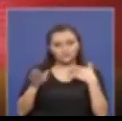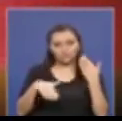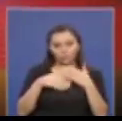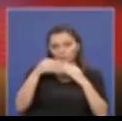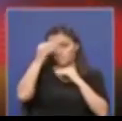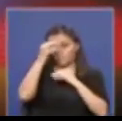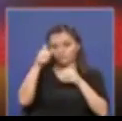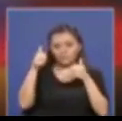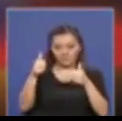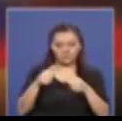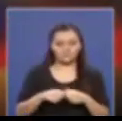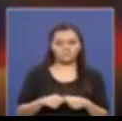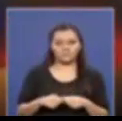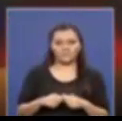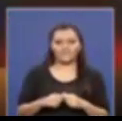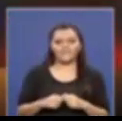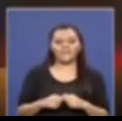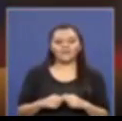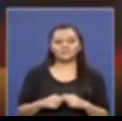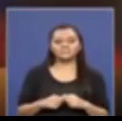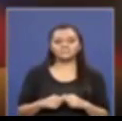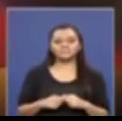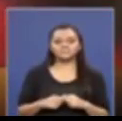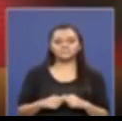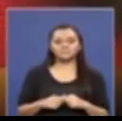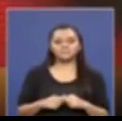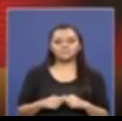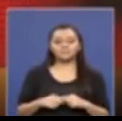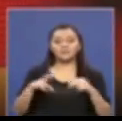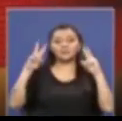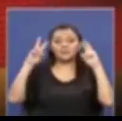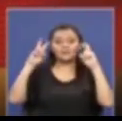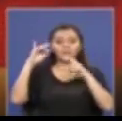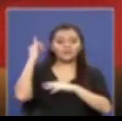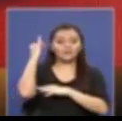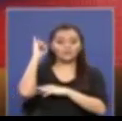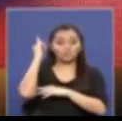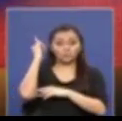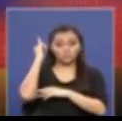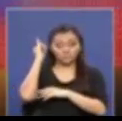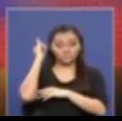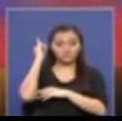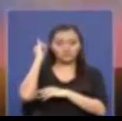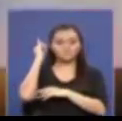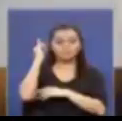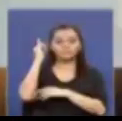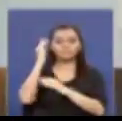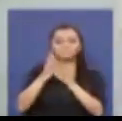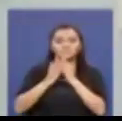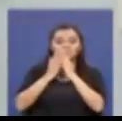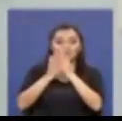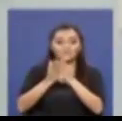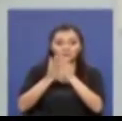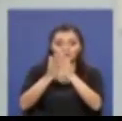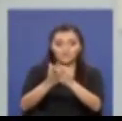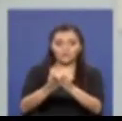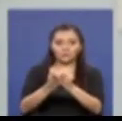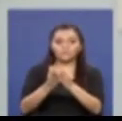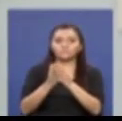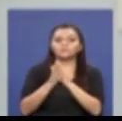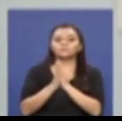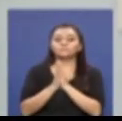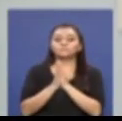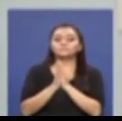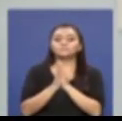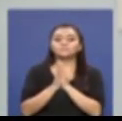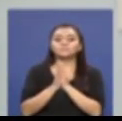cosas. Bueno, los sectores industrial y naviero se beneficiaban de 337 millones en subsidios.